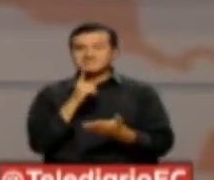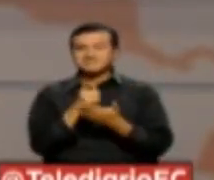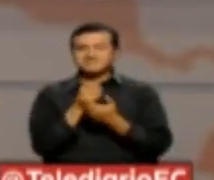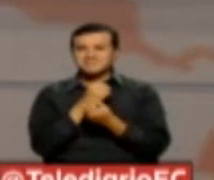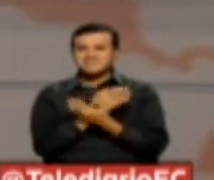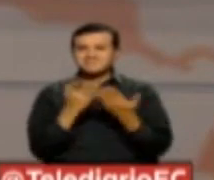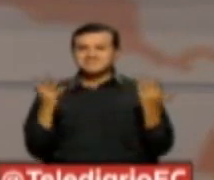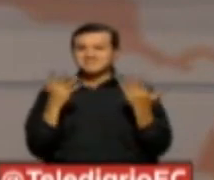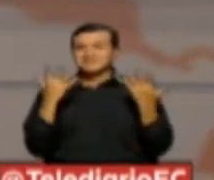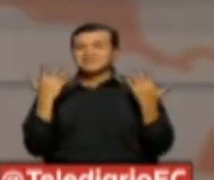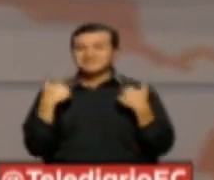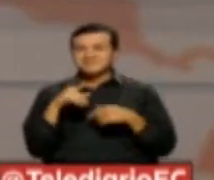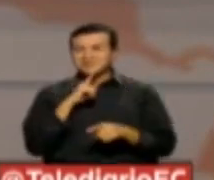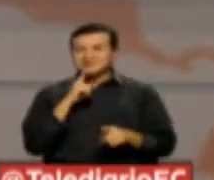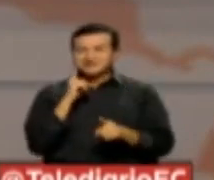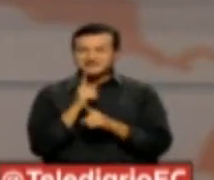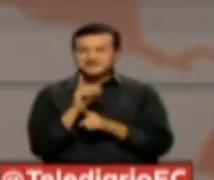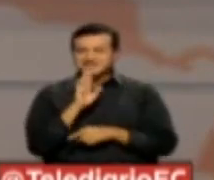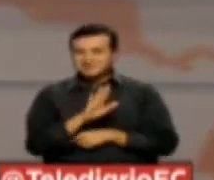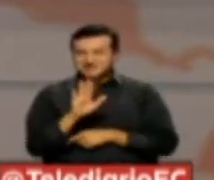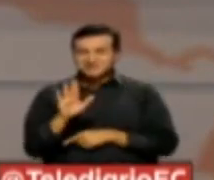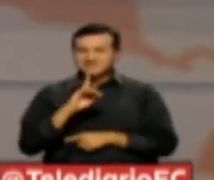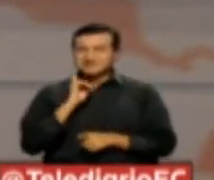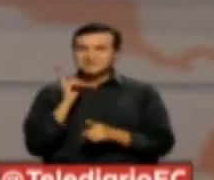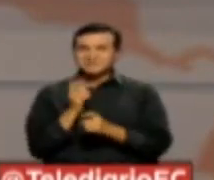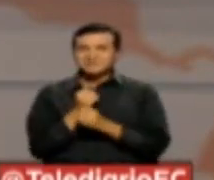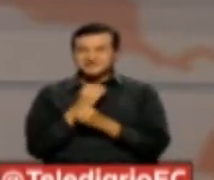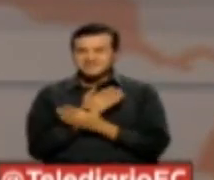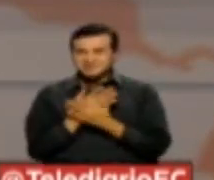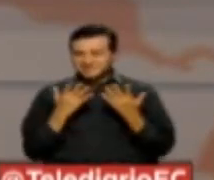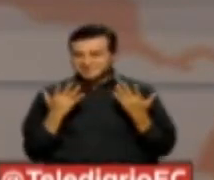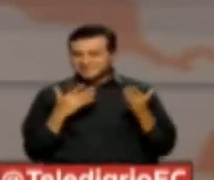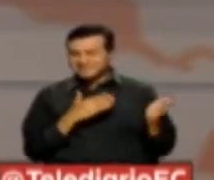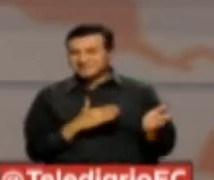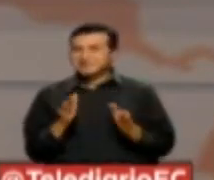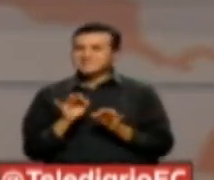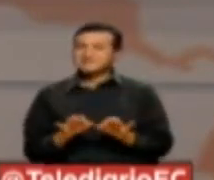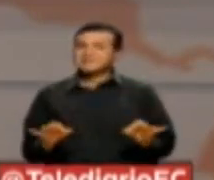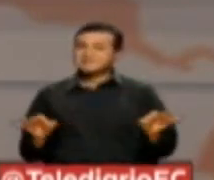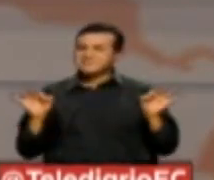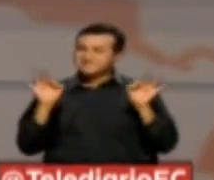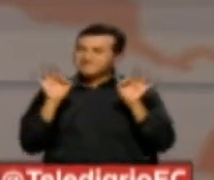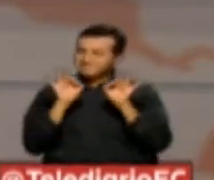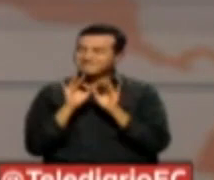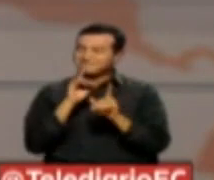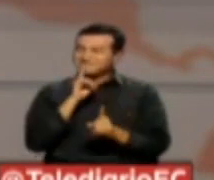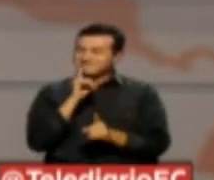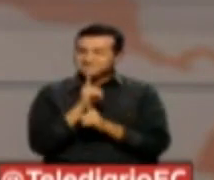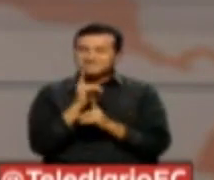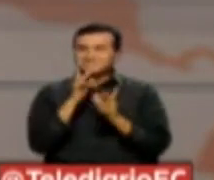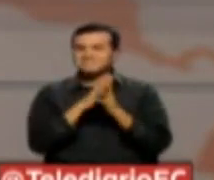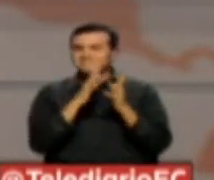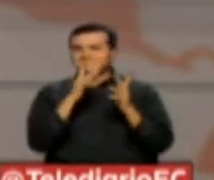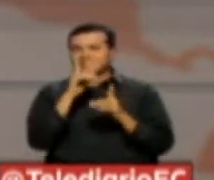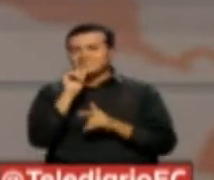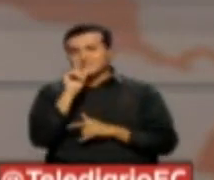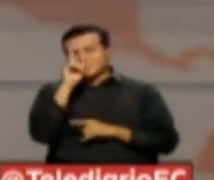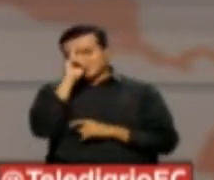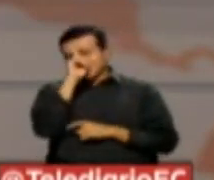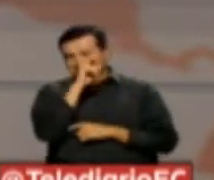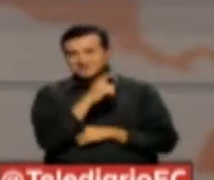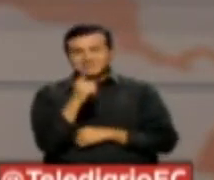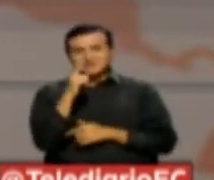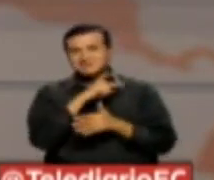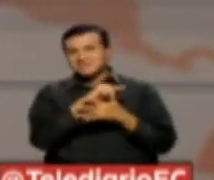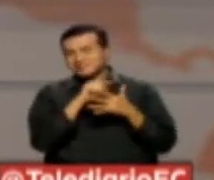murakami el gran escritor japonés que nos ha dicho sí que era un poco difícil porque es muy